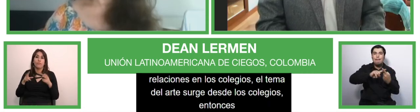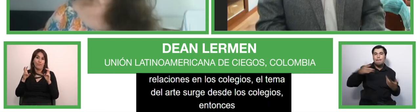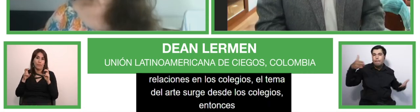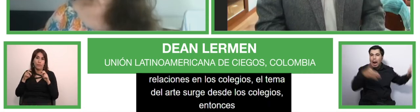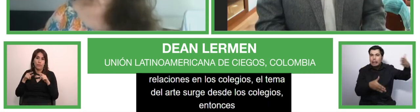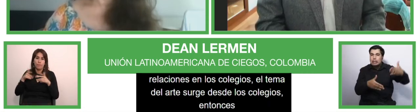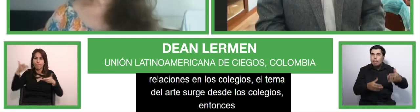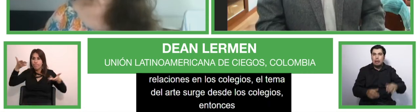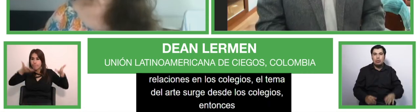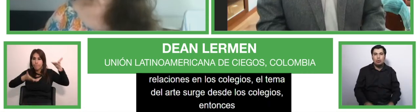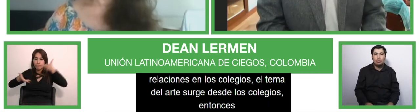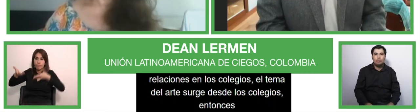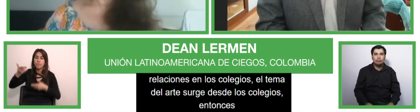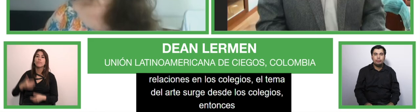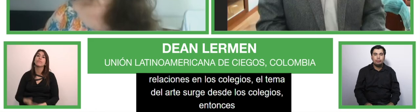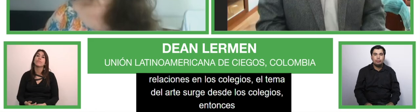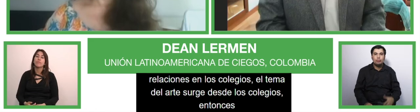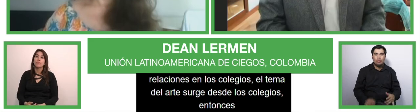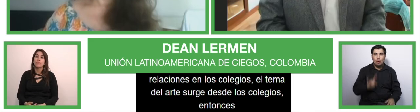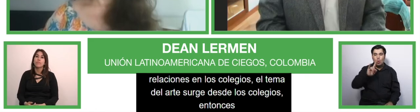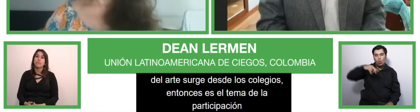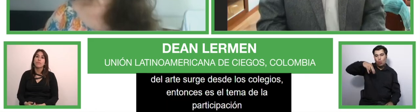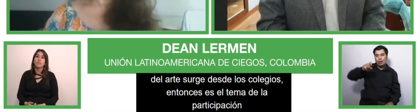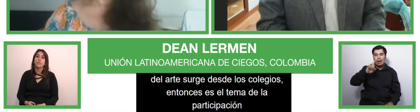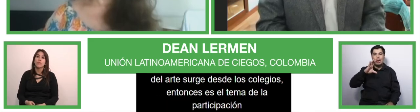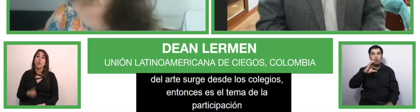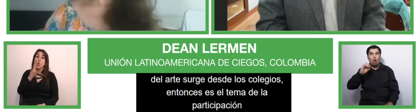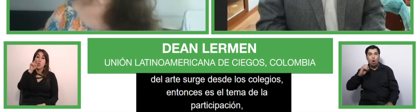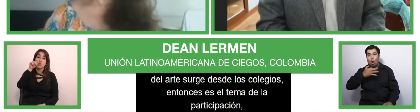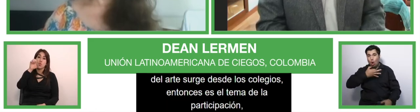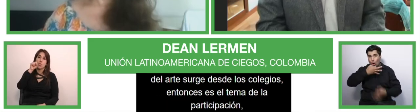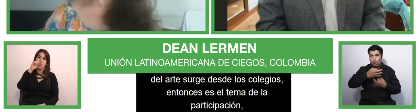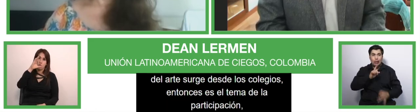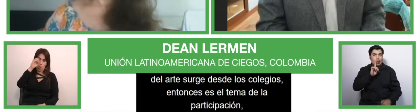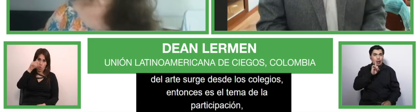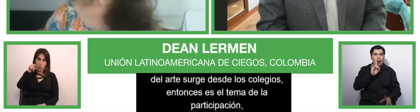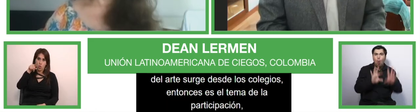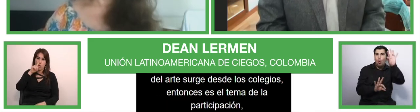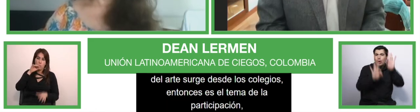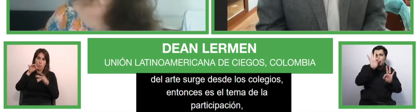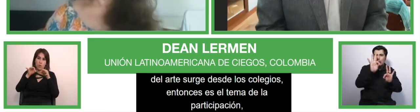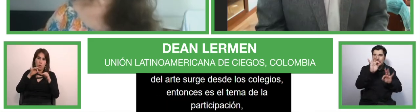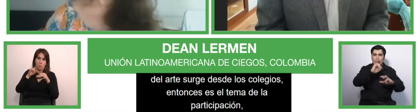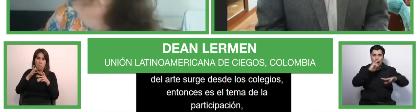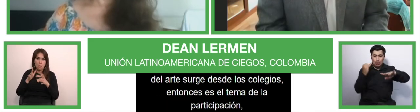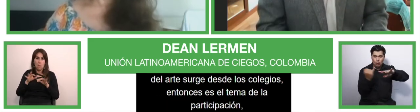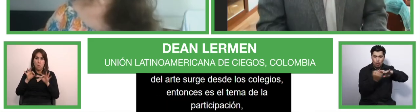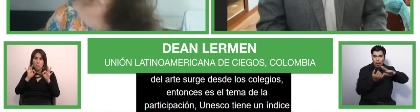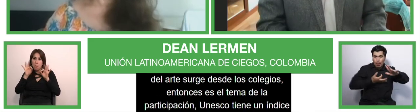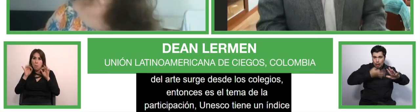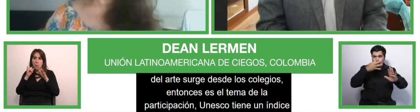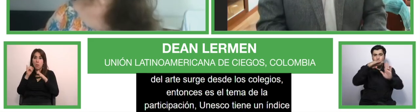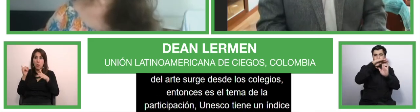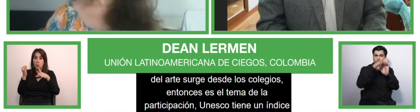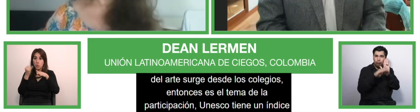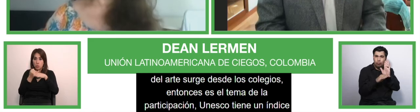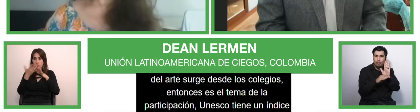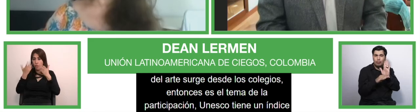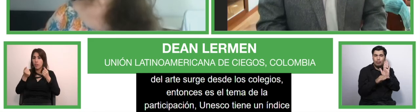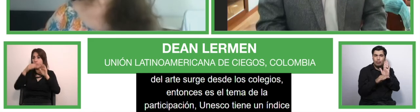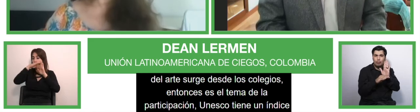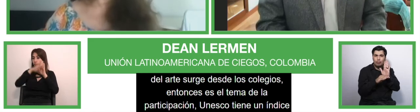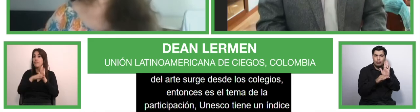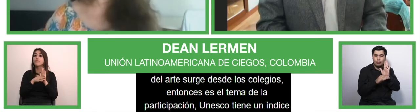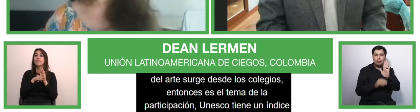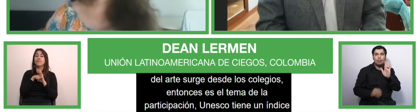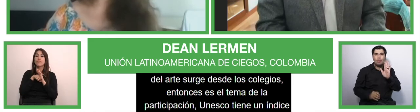participación. ¿Sí? UNESCO tiene un índice de inclusión y han establecido unos estándares y